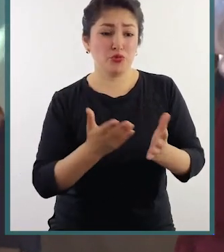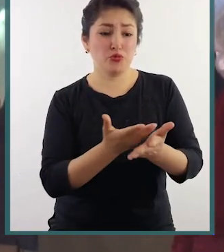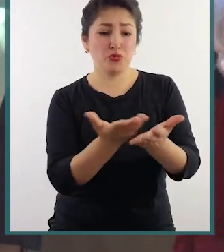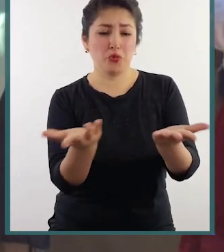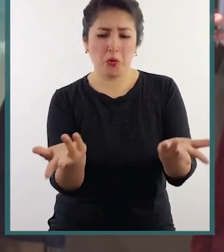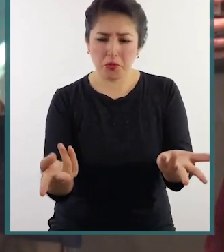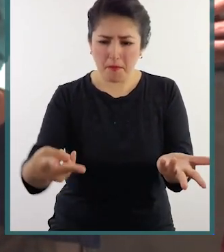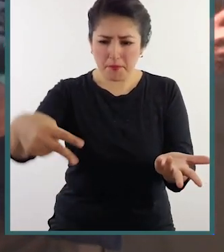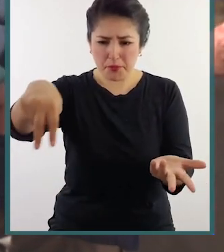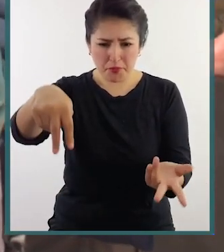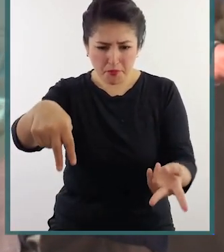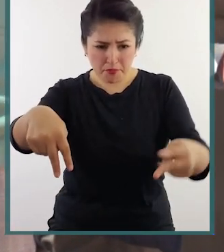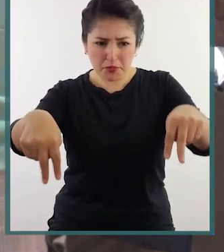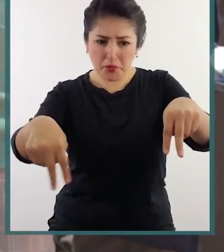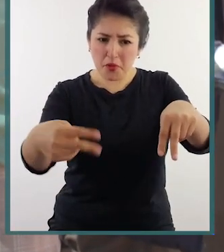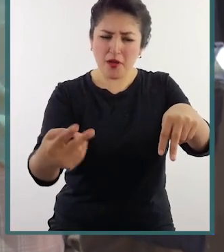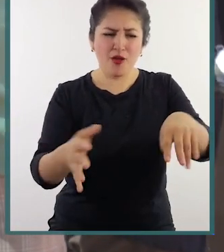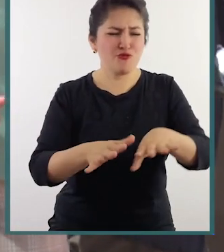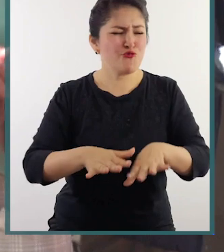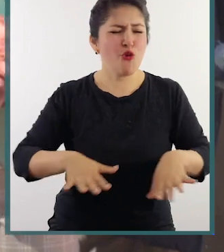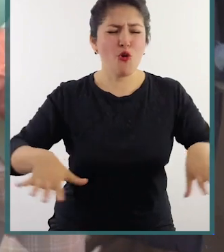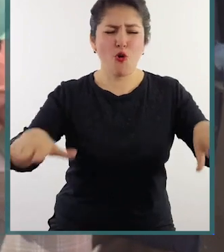todas se ponen de pie,